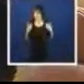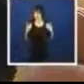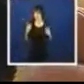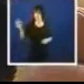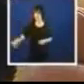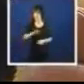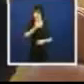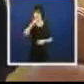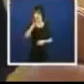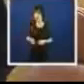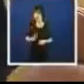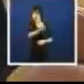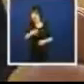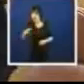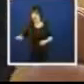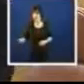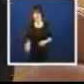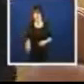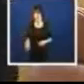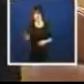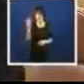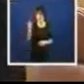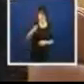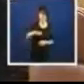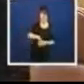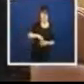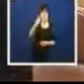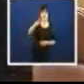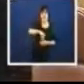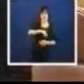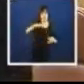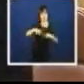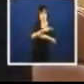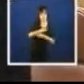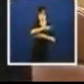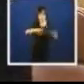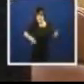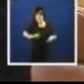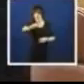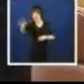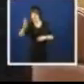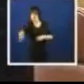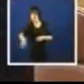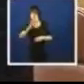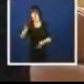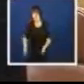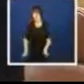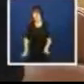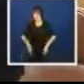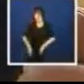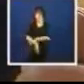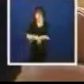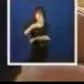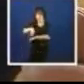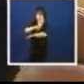señor Feijó. Ten unha responsabilidade como presidente do Partido Popular de Galicia e outra como presidente da Xunta de Galicia. Como presidente